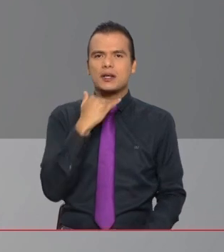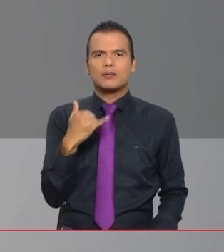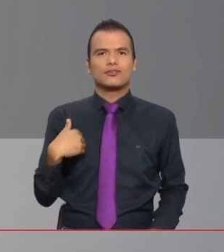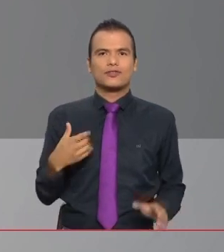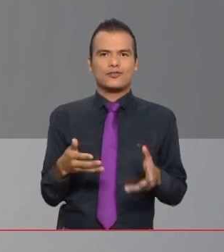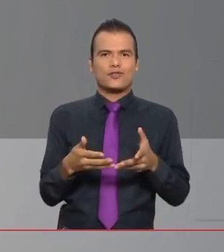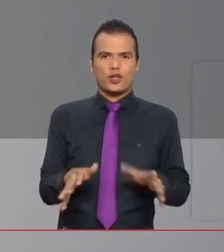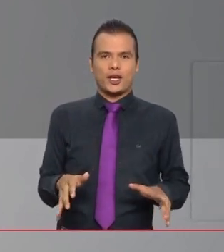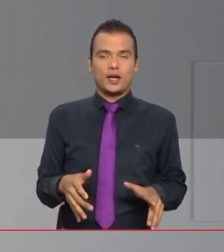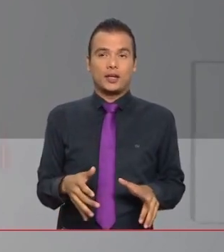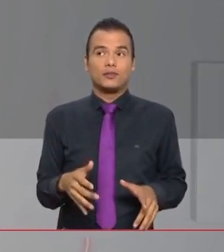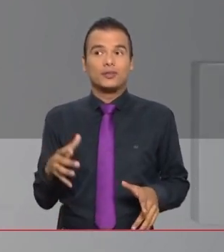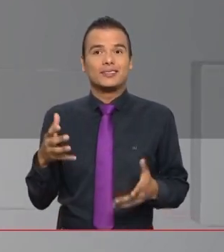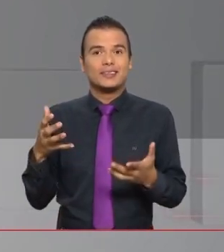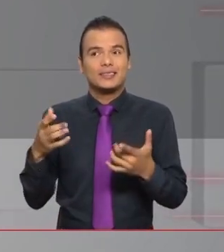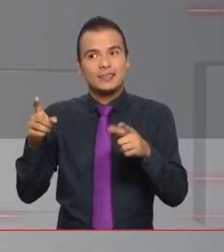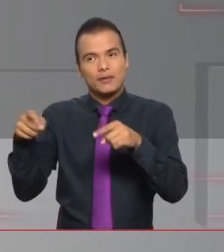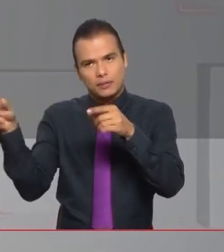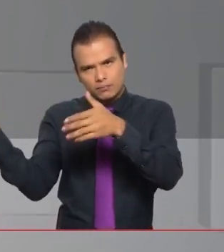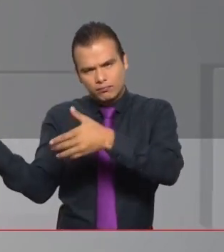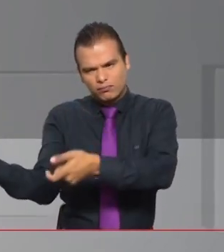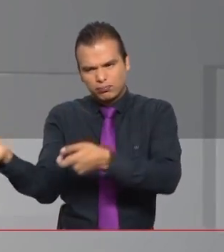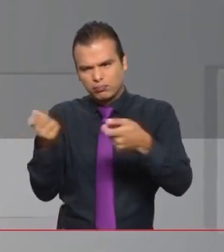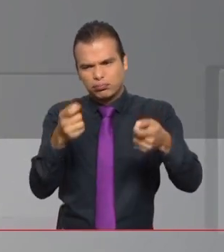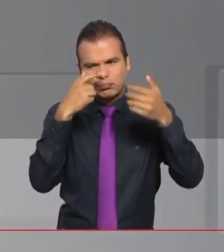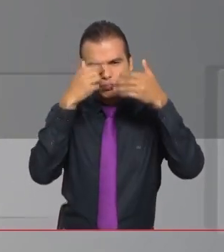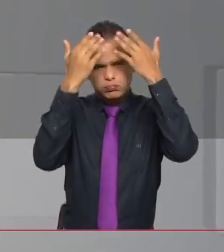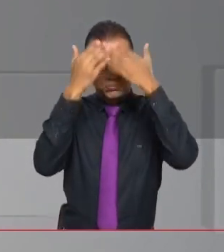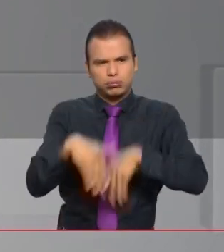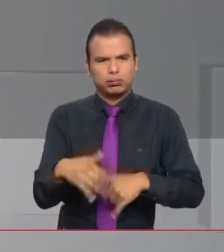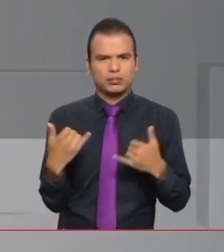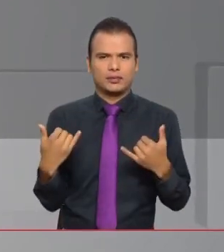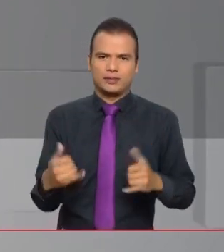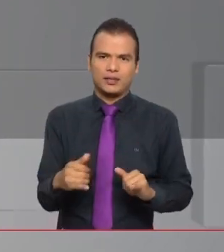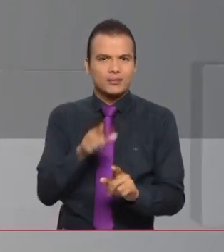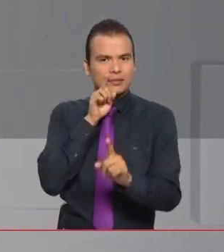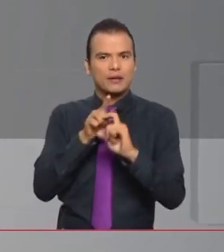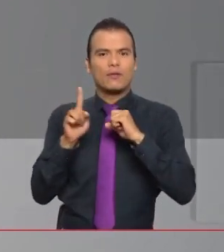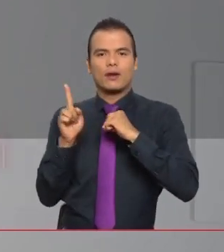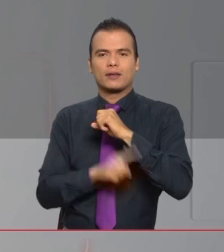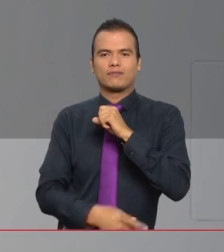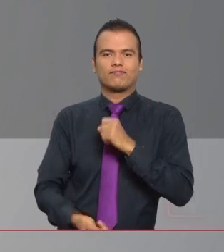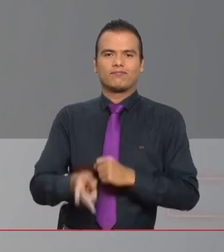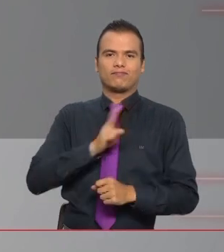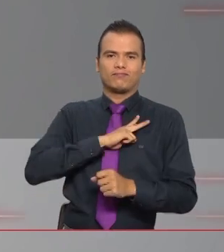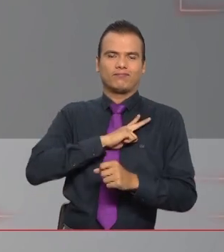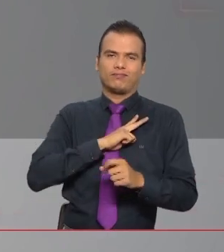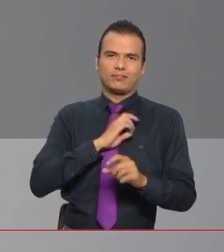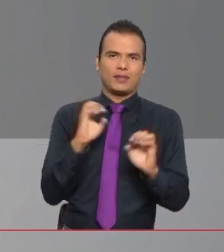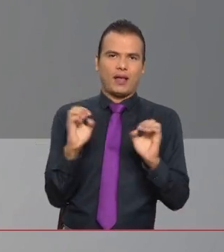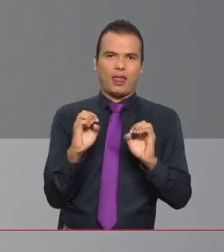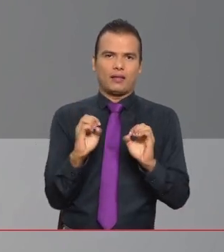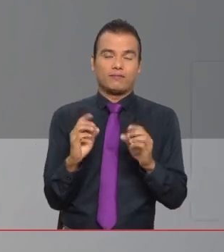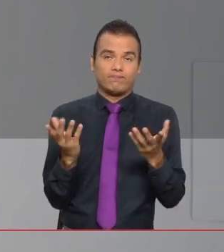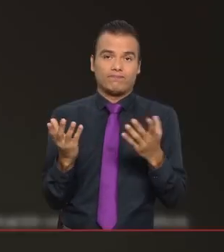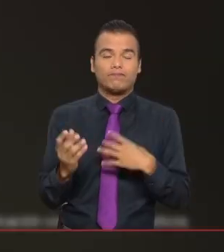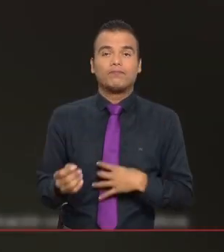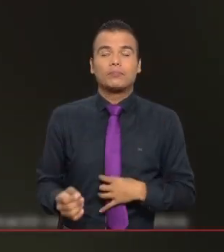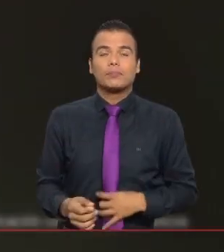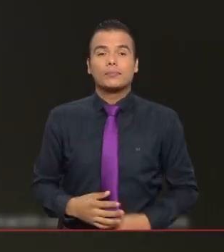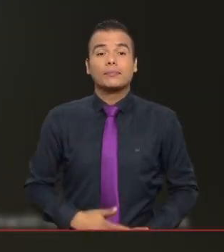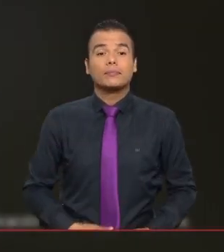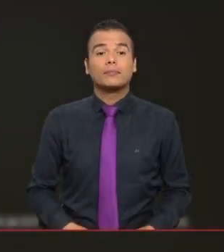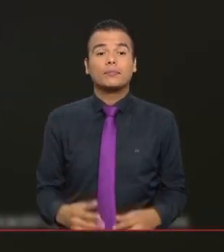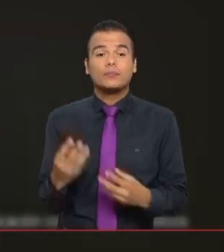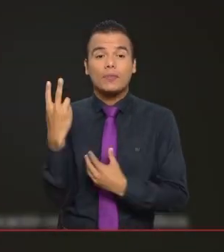Y finalmente encontrar entonces la impunidad de estos hechos graves de un homicidio realizado con arma de fuego.